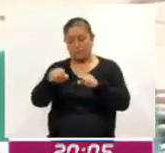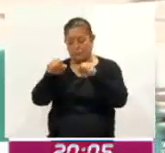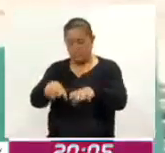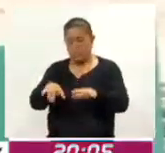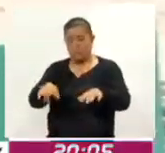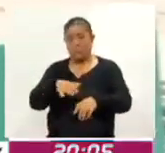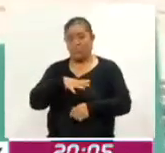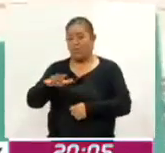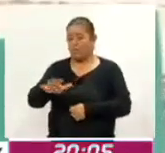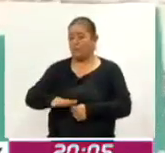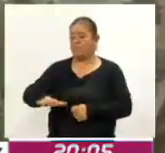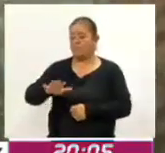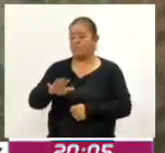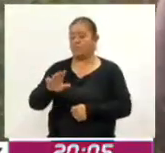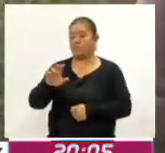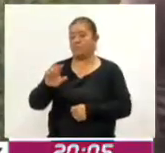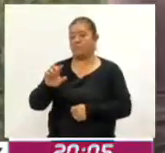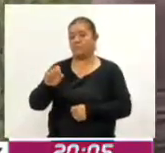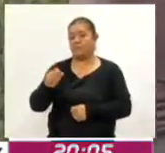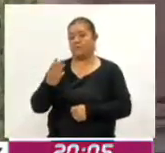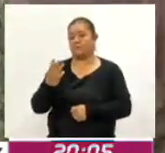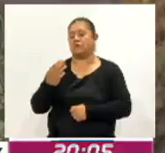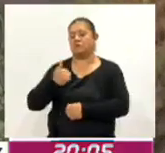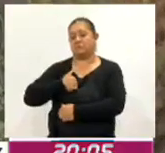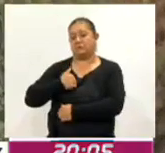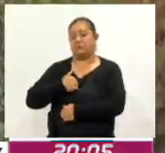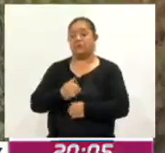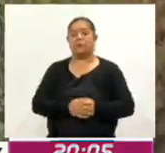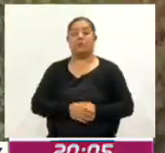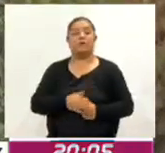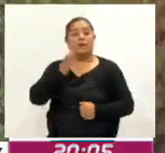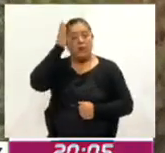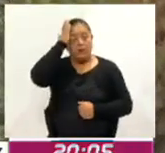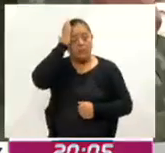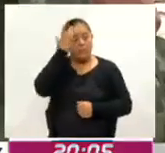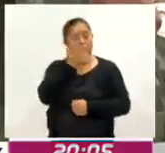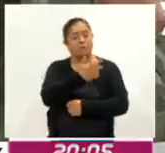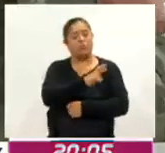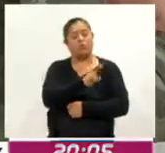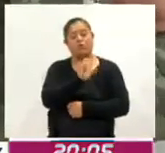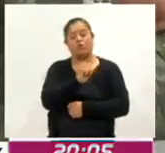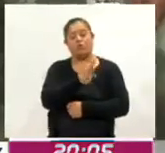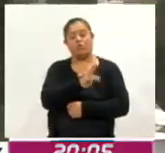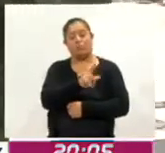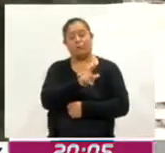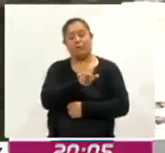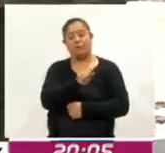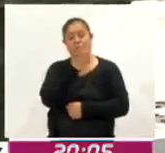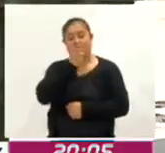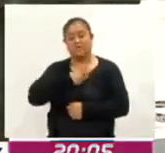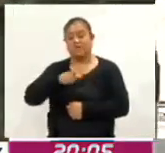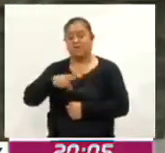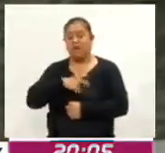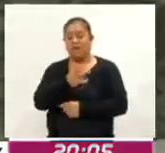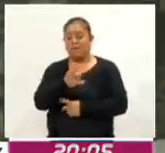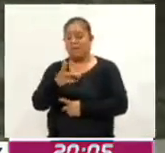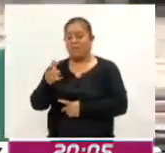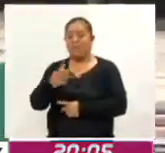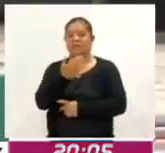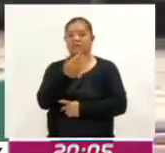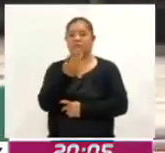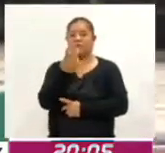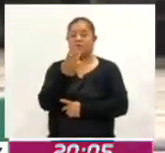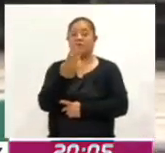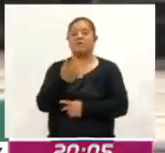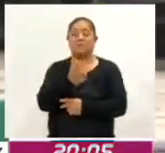instalaciones de la 23 Zona Militar. El comandante del 1 Regimiento Mecanizado, Guillermo Robles, informó que fueron destruidas un total de 53